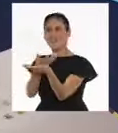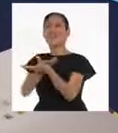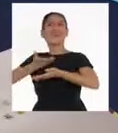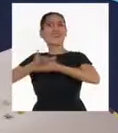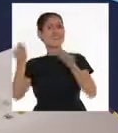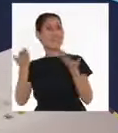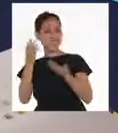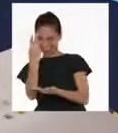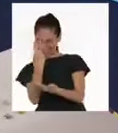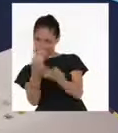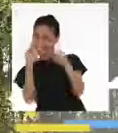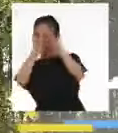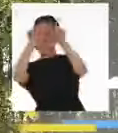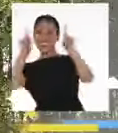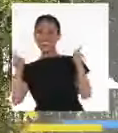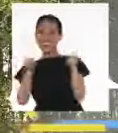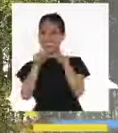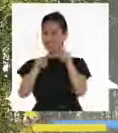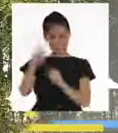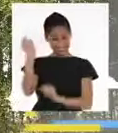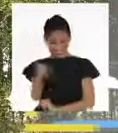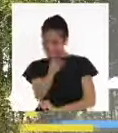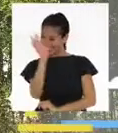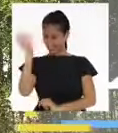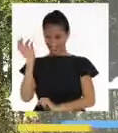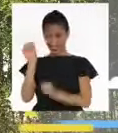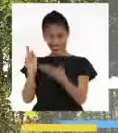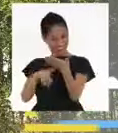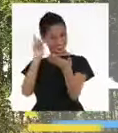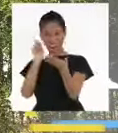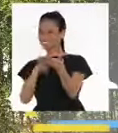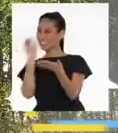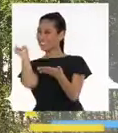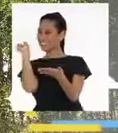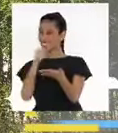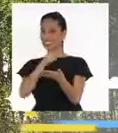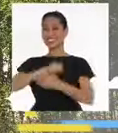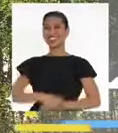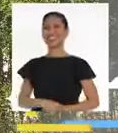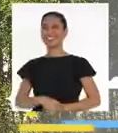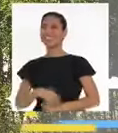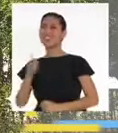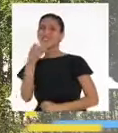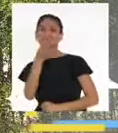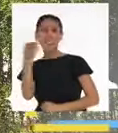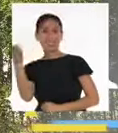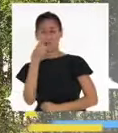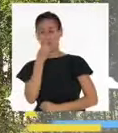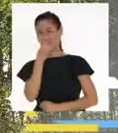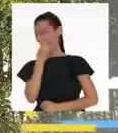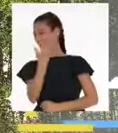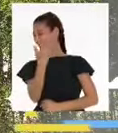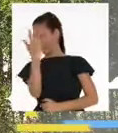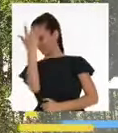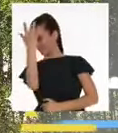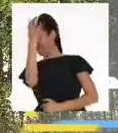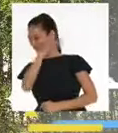frecuencias. ¡Santas plumas del águila! Ustedes son muy listos.